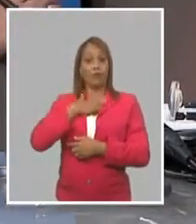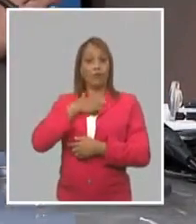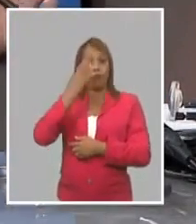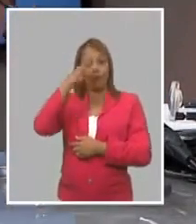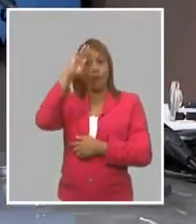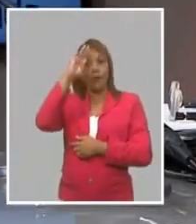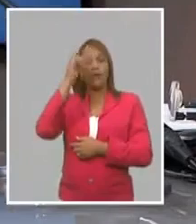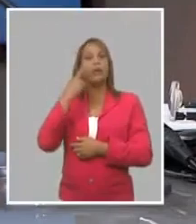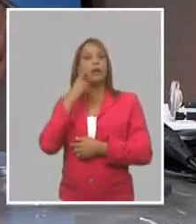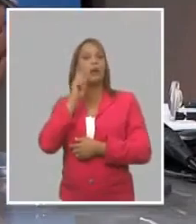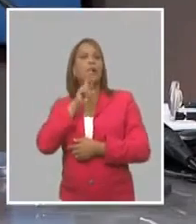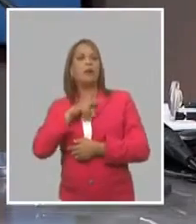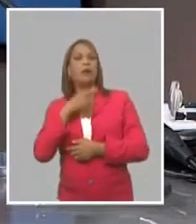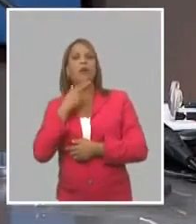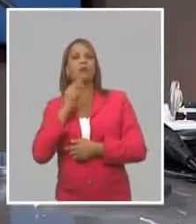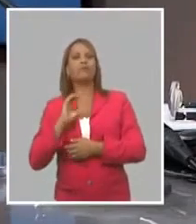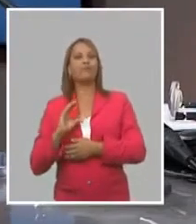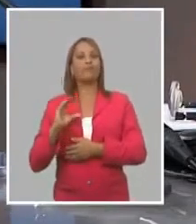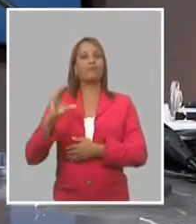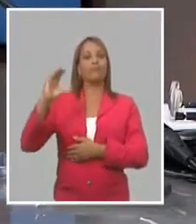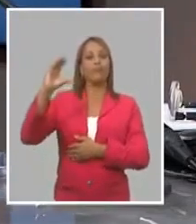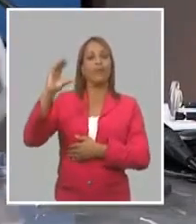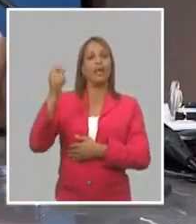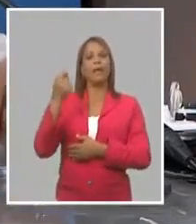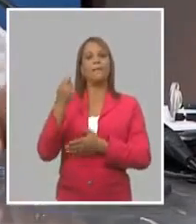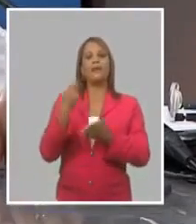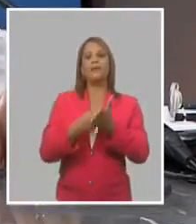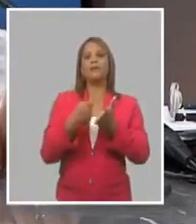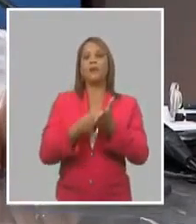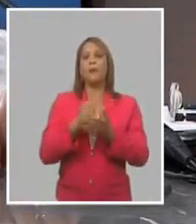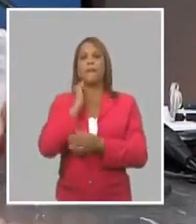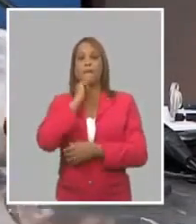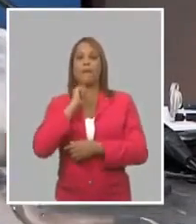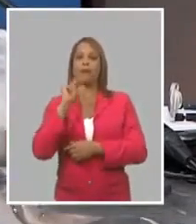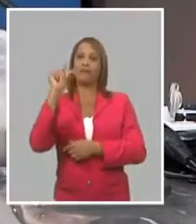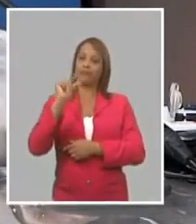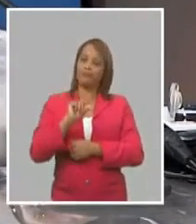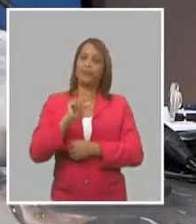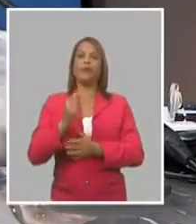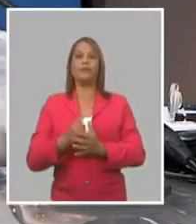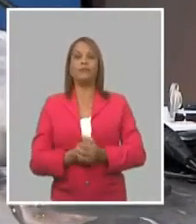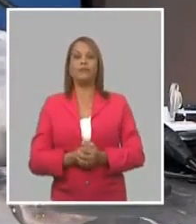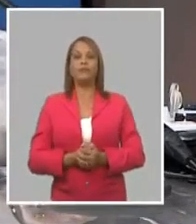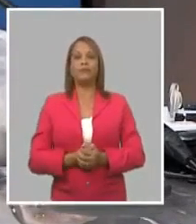han hecho grandes devaluaciones y el crecimiento de los precios, por supuesto, es más chiquito.